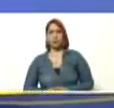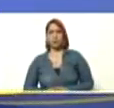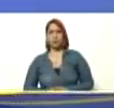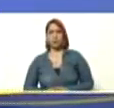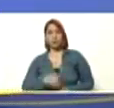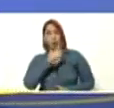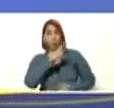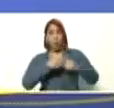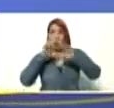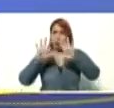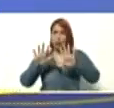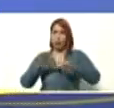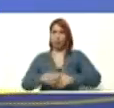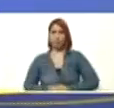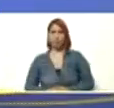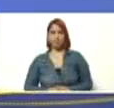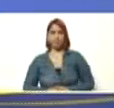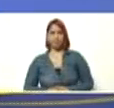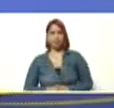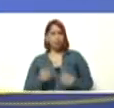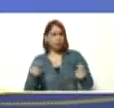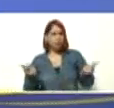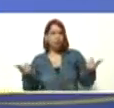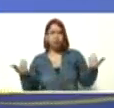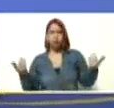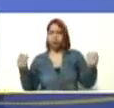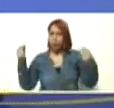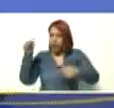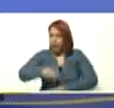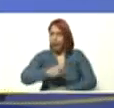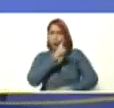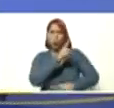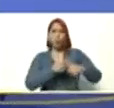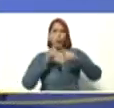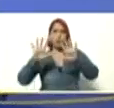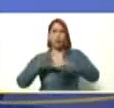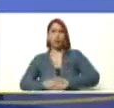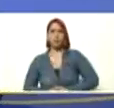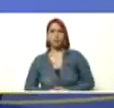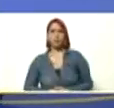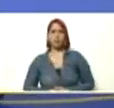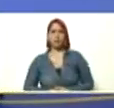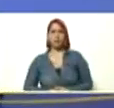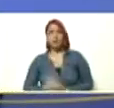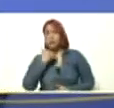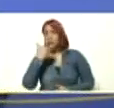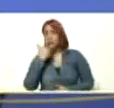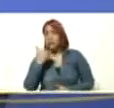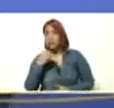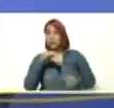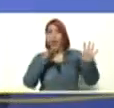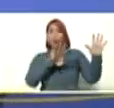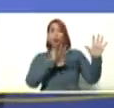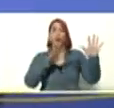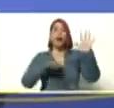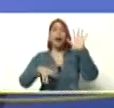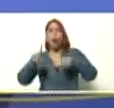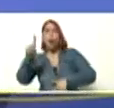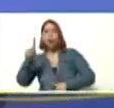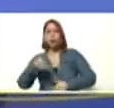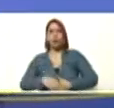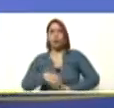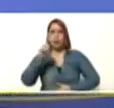El 1x10, chicos, aquí, por el 1x10... casi como el 911, llegó